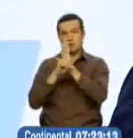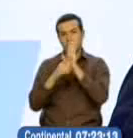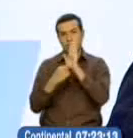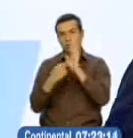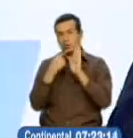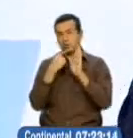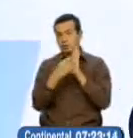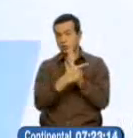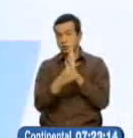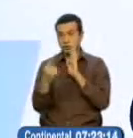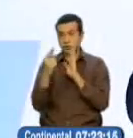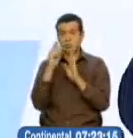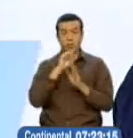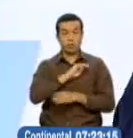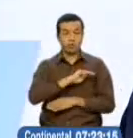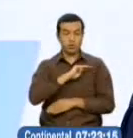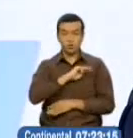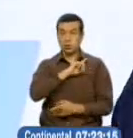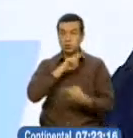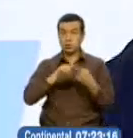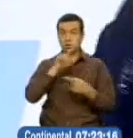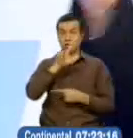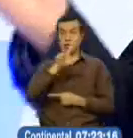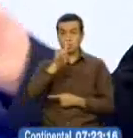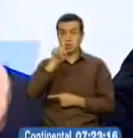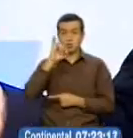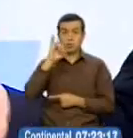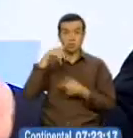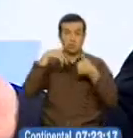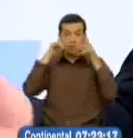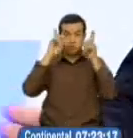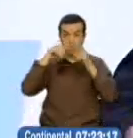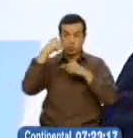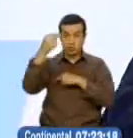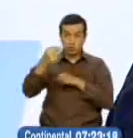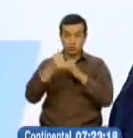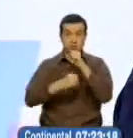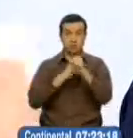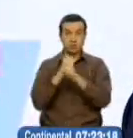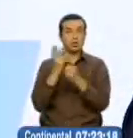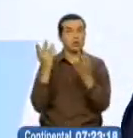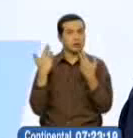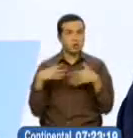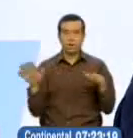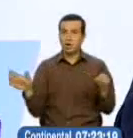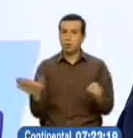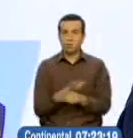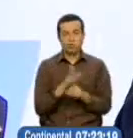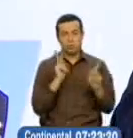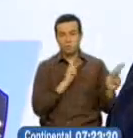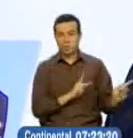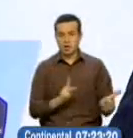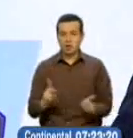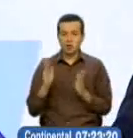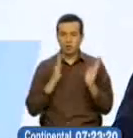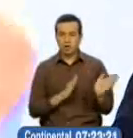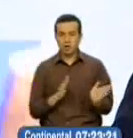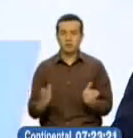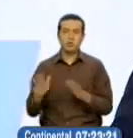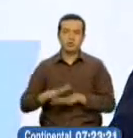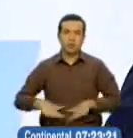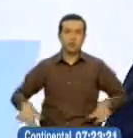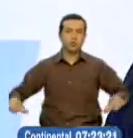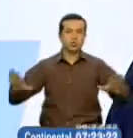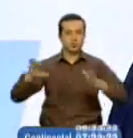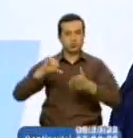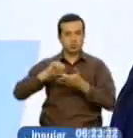confirma, de que los municipios hasta el 31 de diciembre del próximo año tienen que hacer planes de ordenamiento territorial